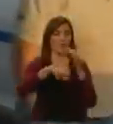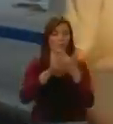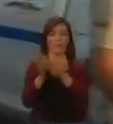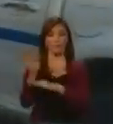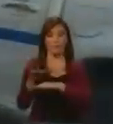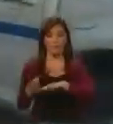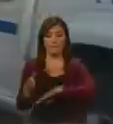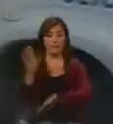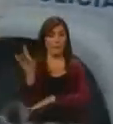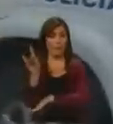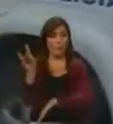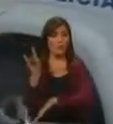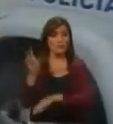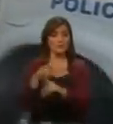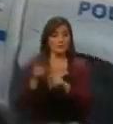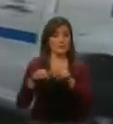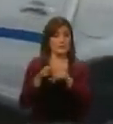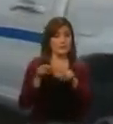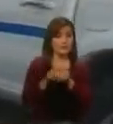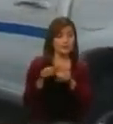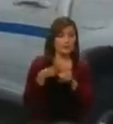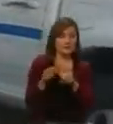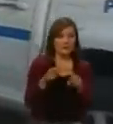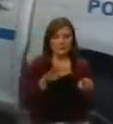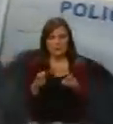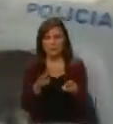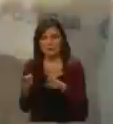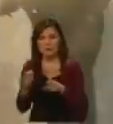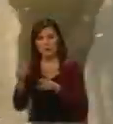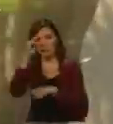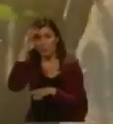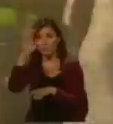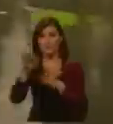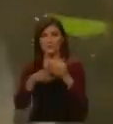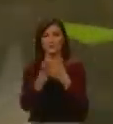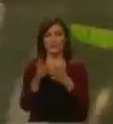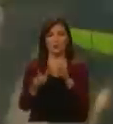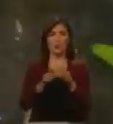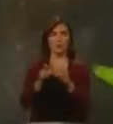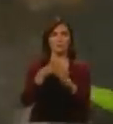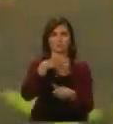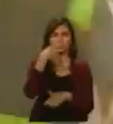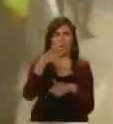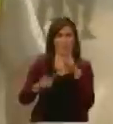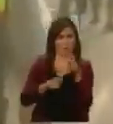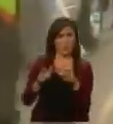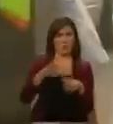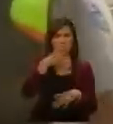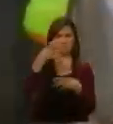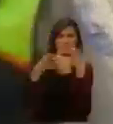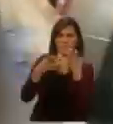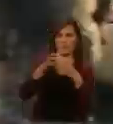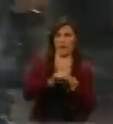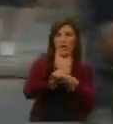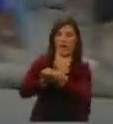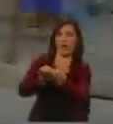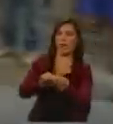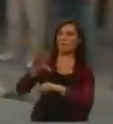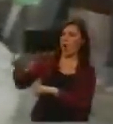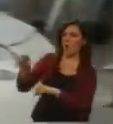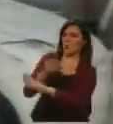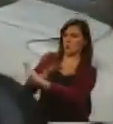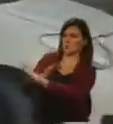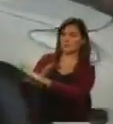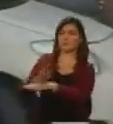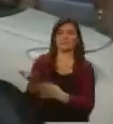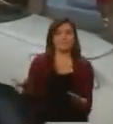antinarcóticos accionaron en toda la cuadra. Algunos sujetos que pululan por estas calles incitaron al desorden público en su afán de evitar se lleven a